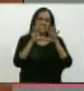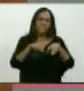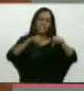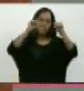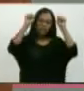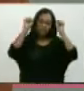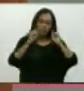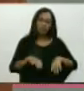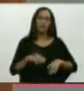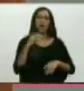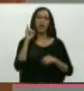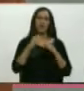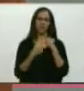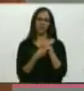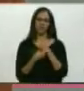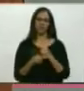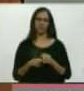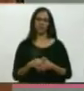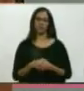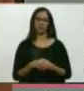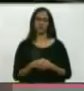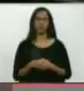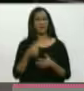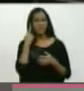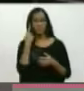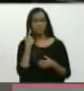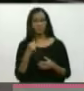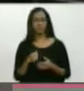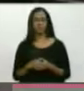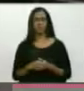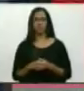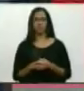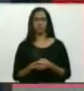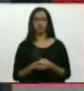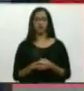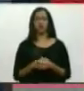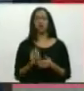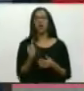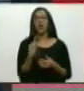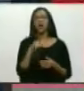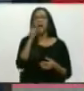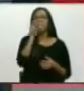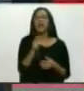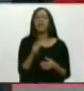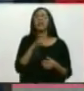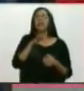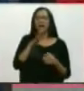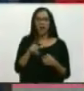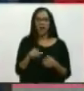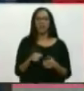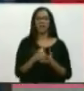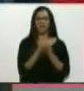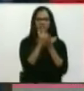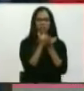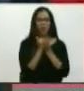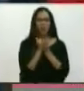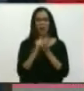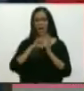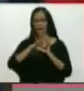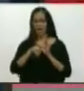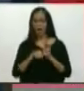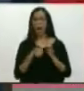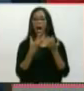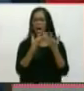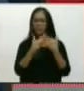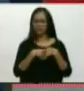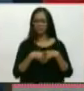por carta a Guaidó. Para que tú te des cuenta. Mira, o sea, un tipo que contribuyó al robo también de empresas,